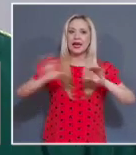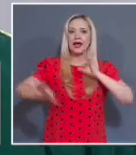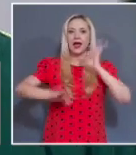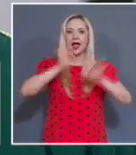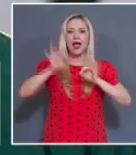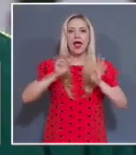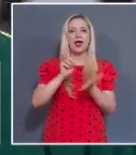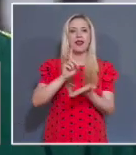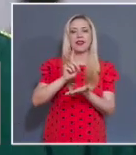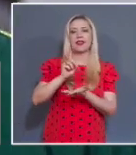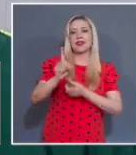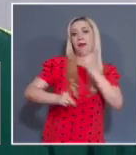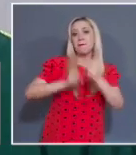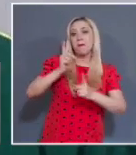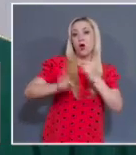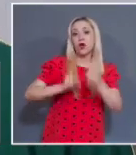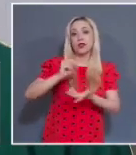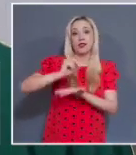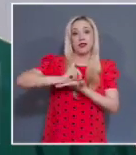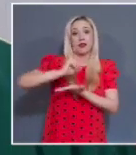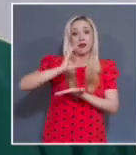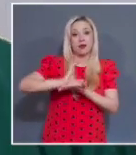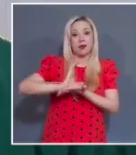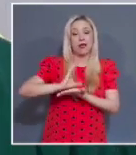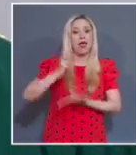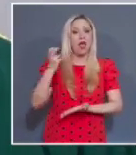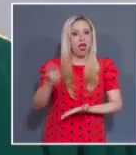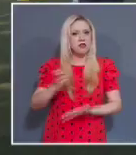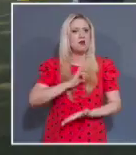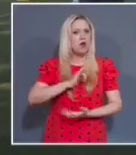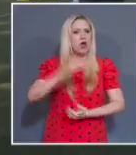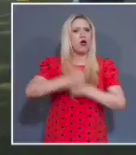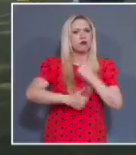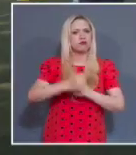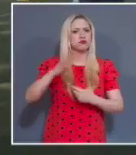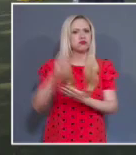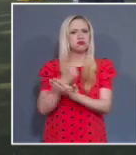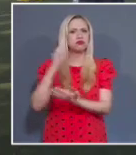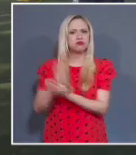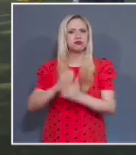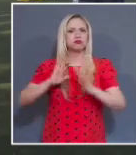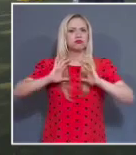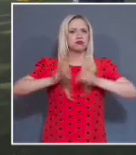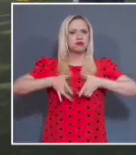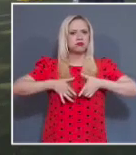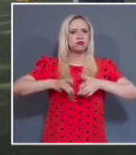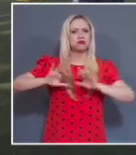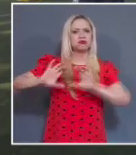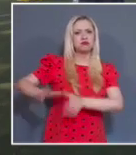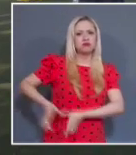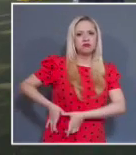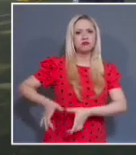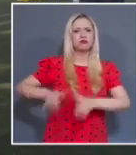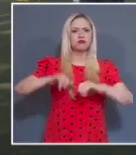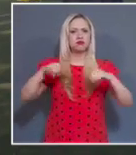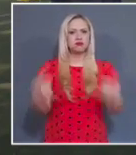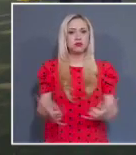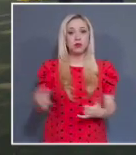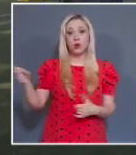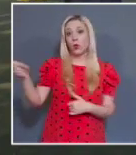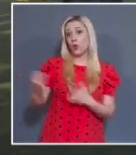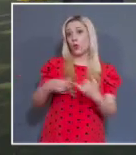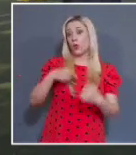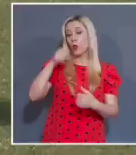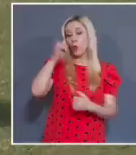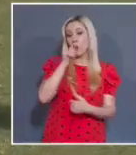que se visibilice como un deporte competitivo, es algo muy importante. Ellos juegan fútbol para ciegos, también conocido como